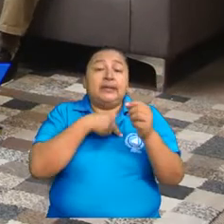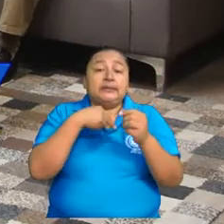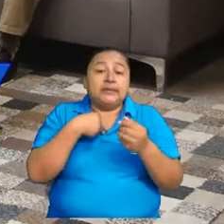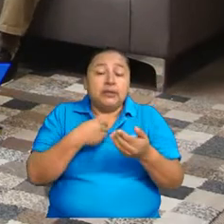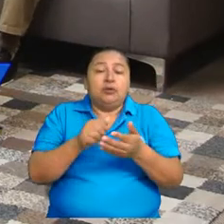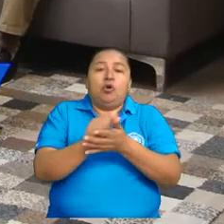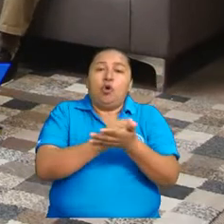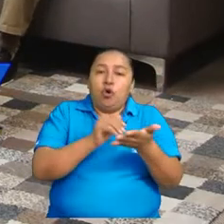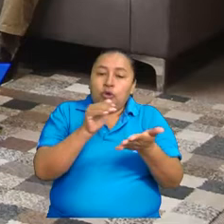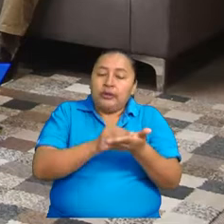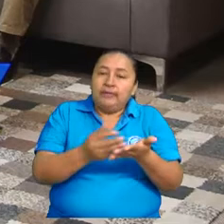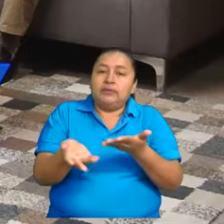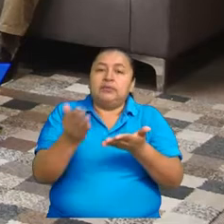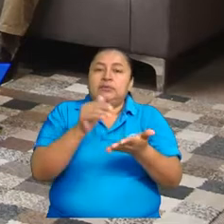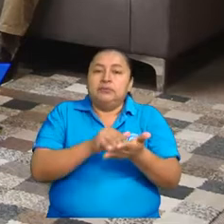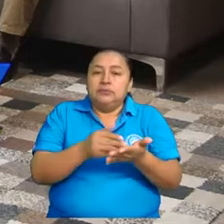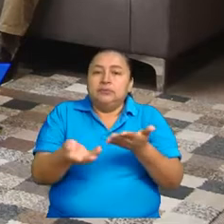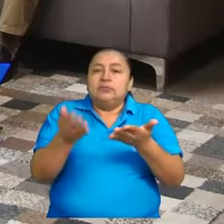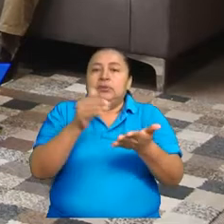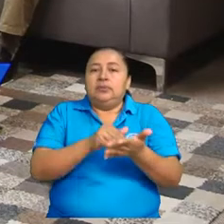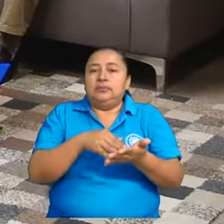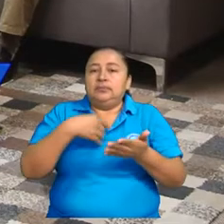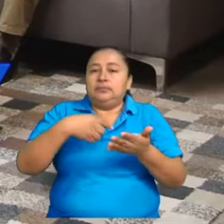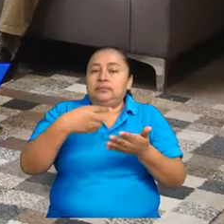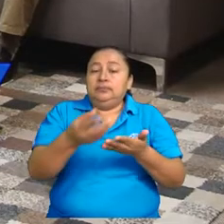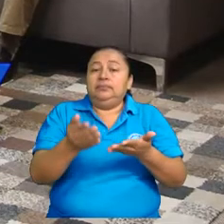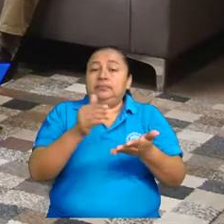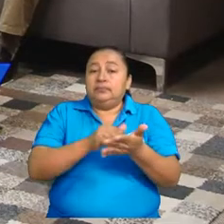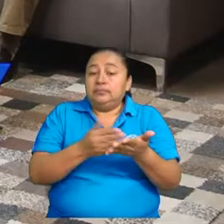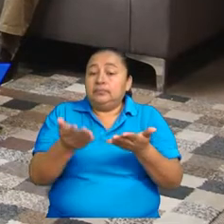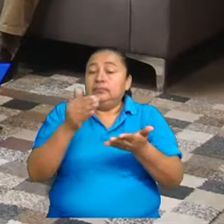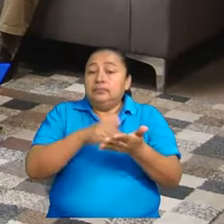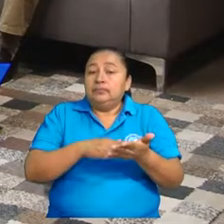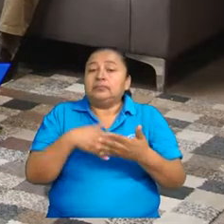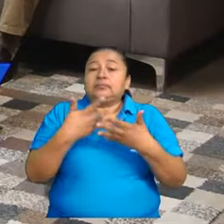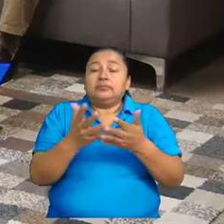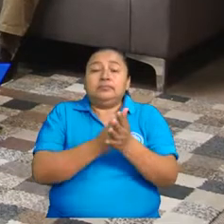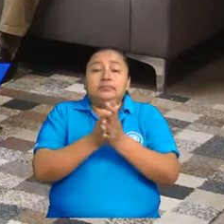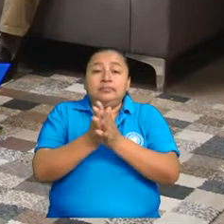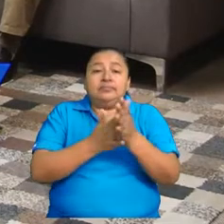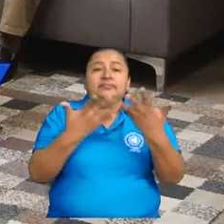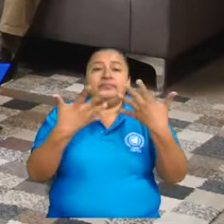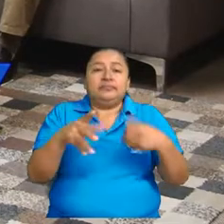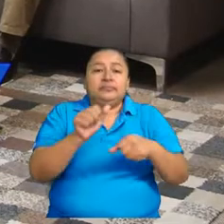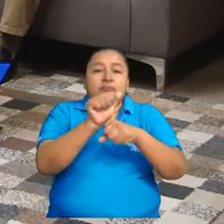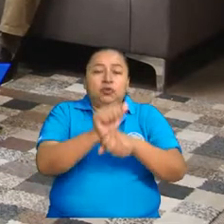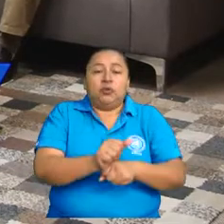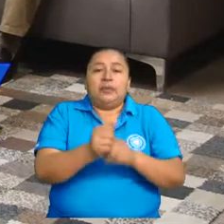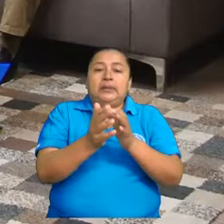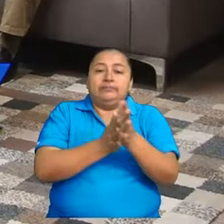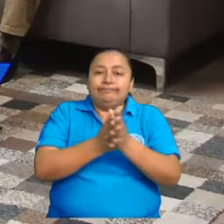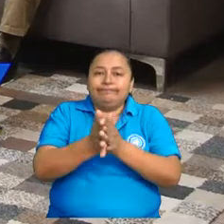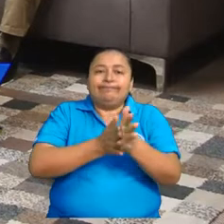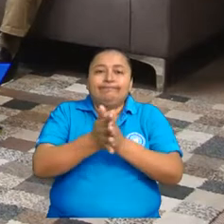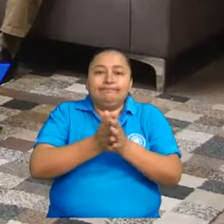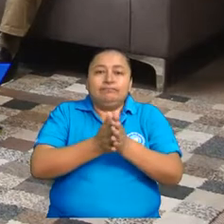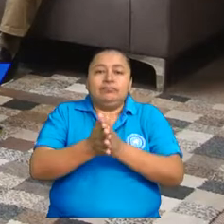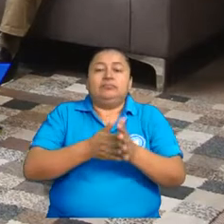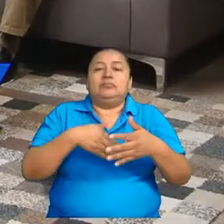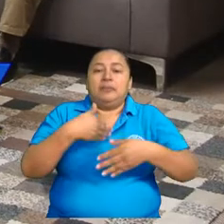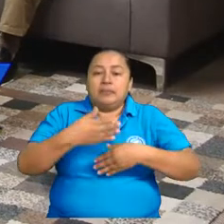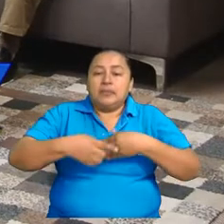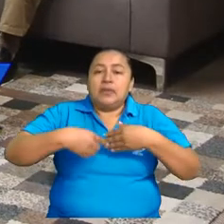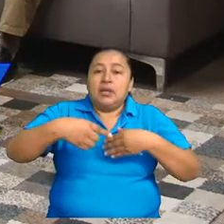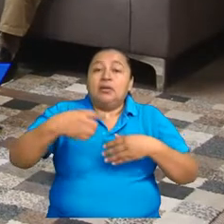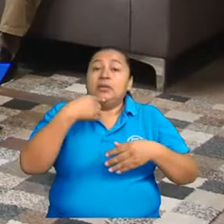practicando tantas veces diariamente, hasta que se te haga un hábito, y se requiere varios días,